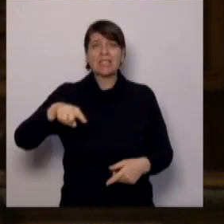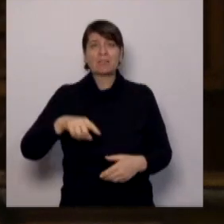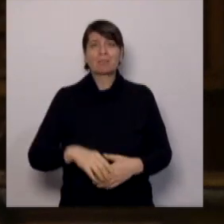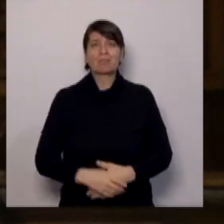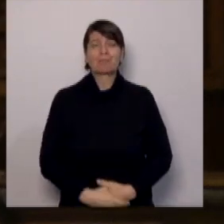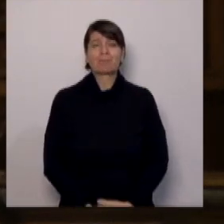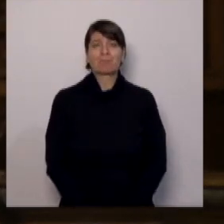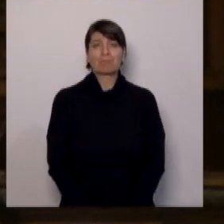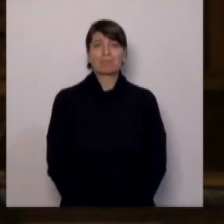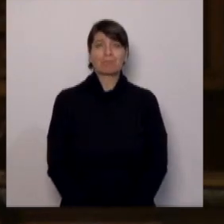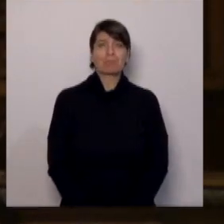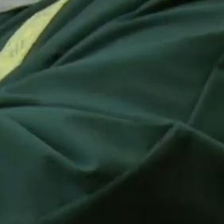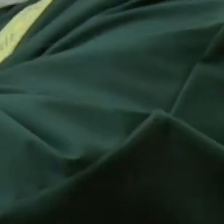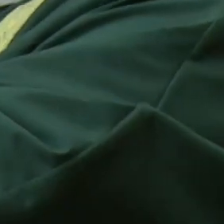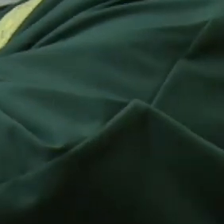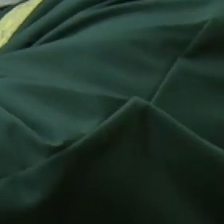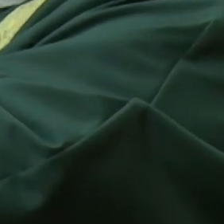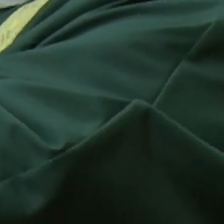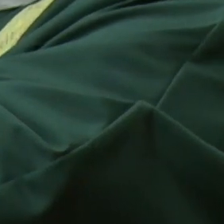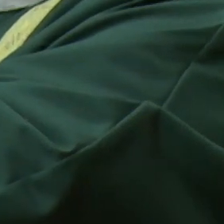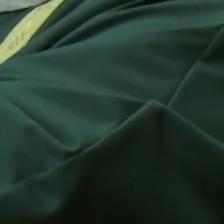entregado por ustedes.